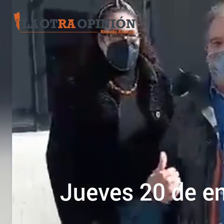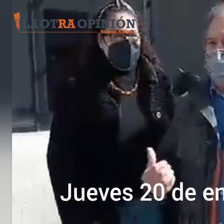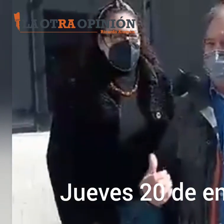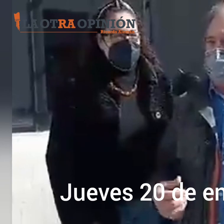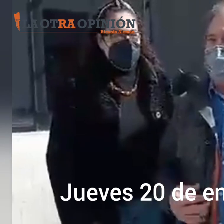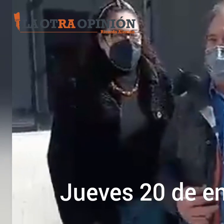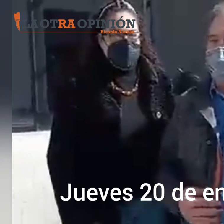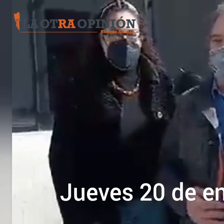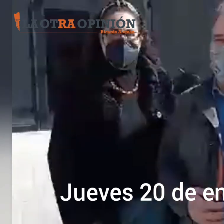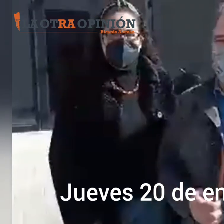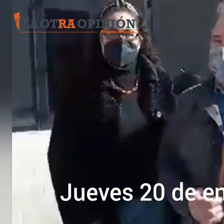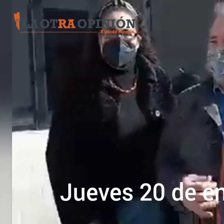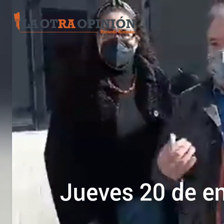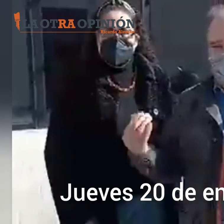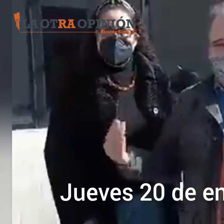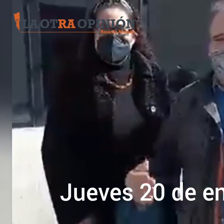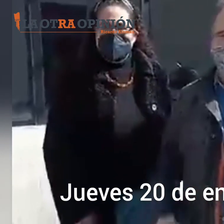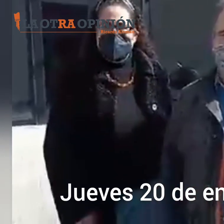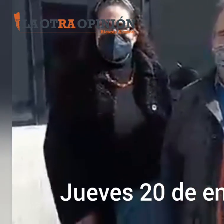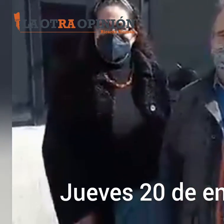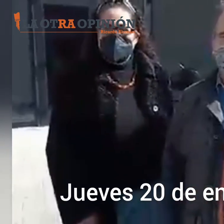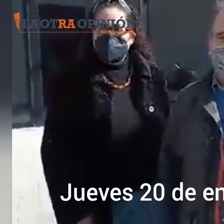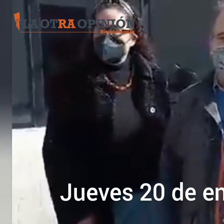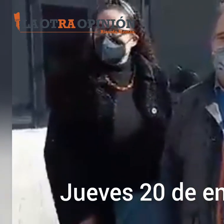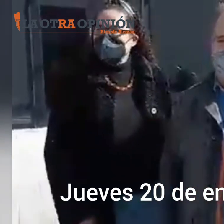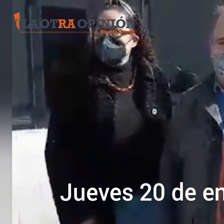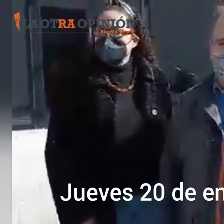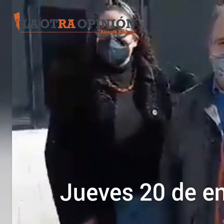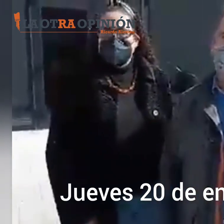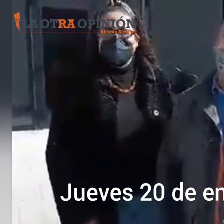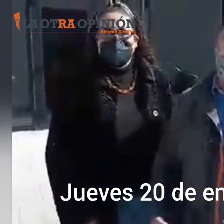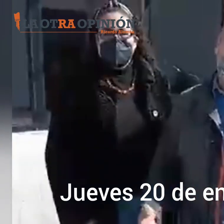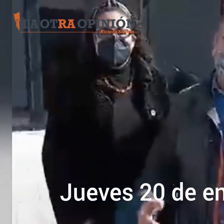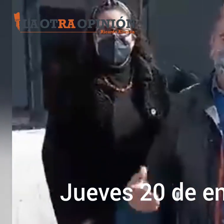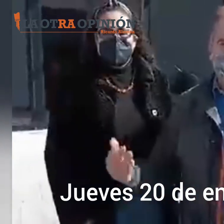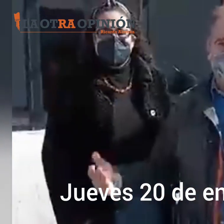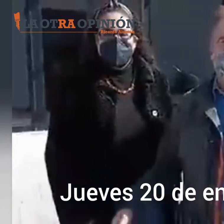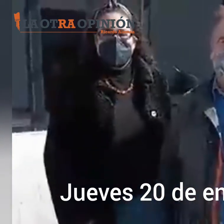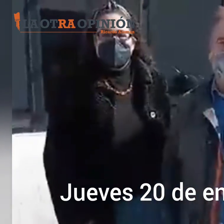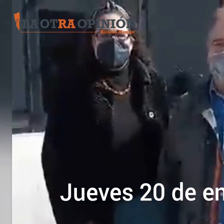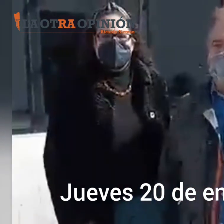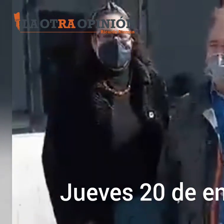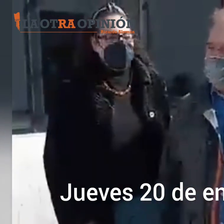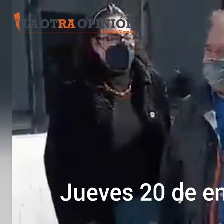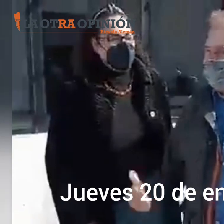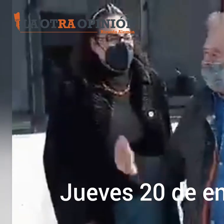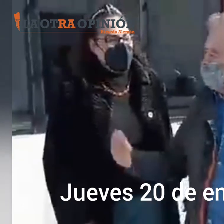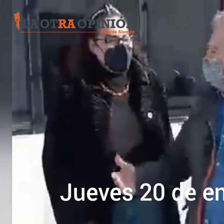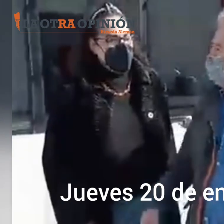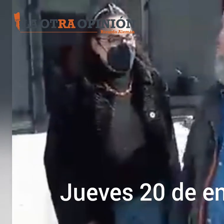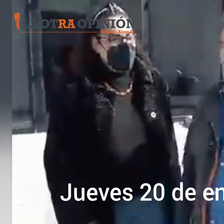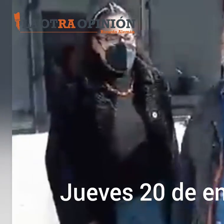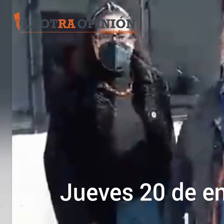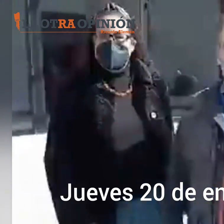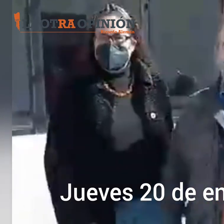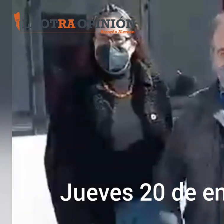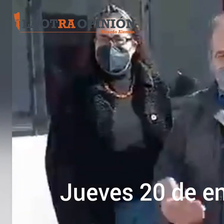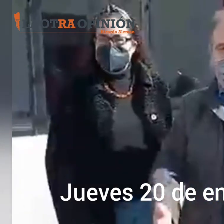le dé posesión posteriormente aquí en las instalaciones de PCN. Naturalmente aquí van a tener a una